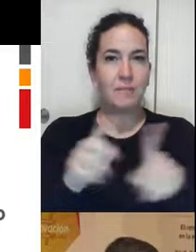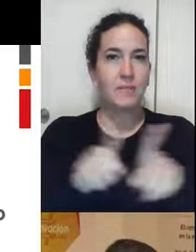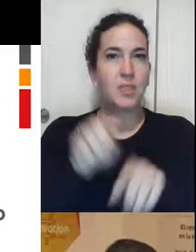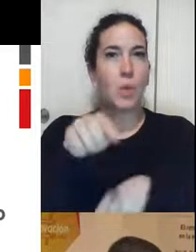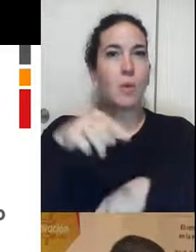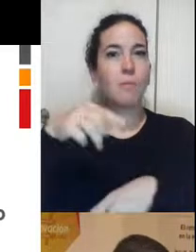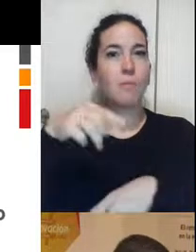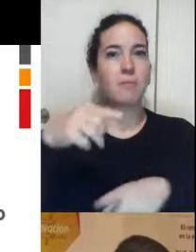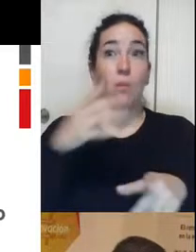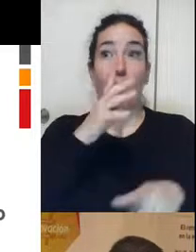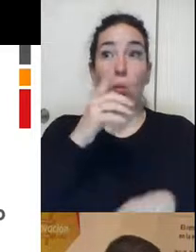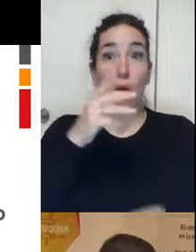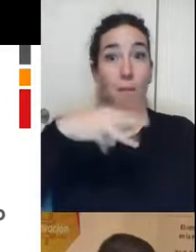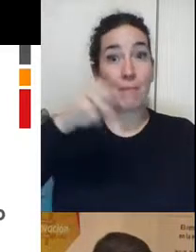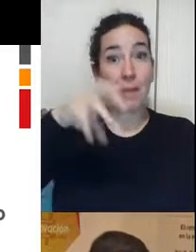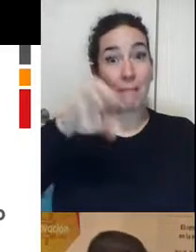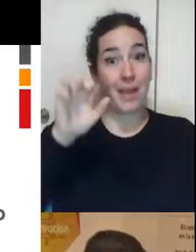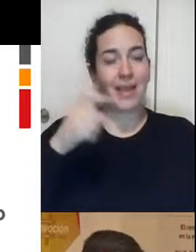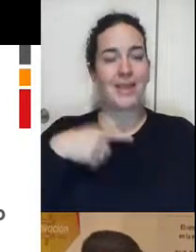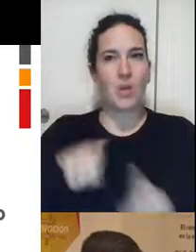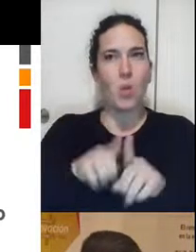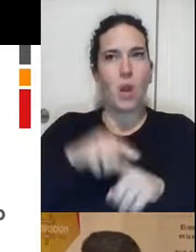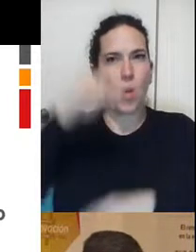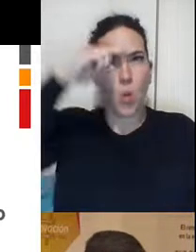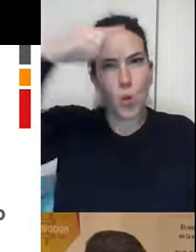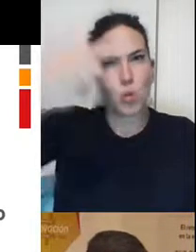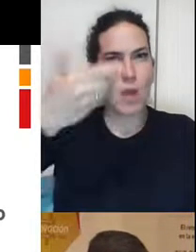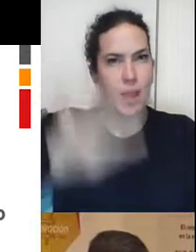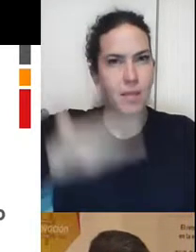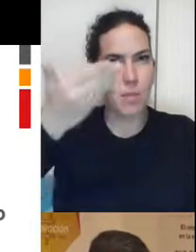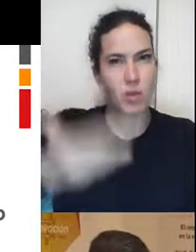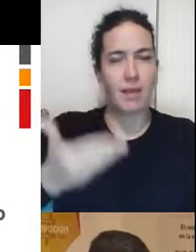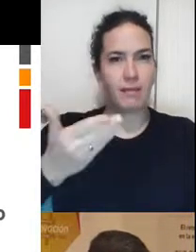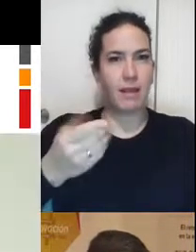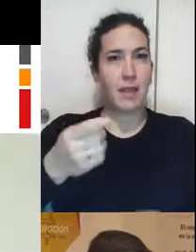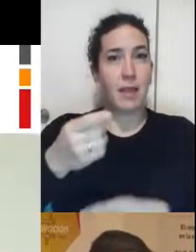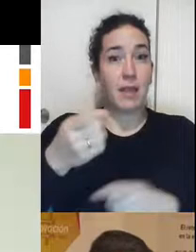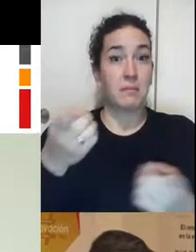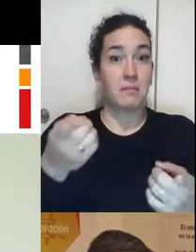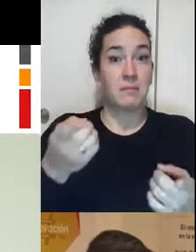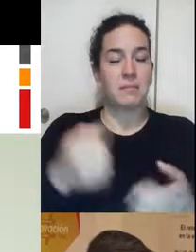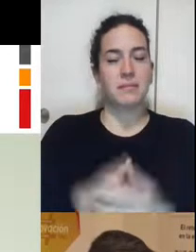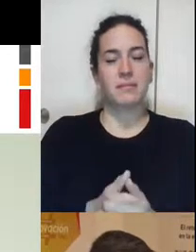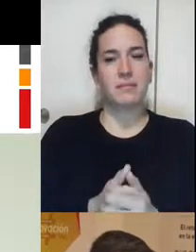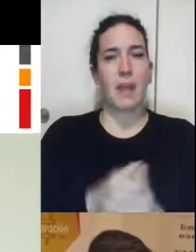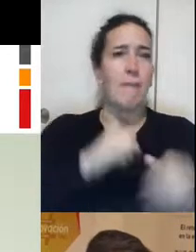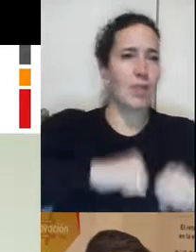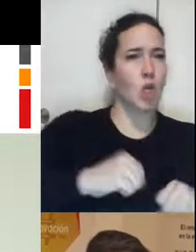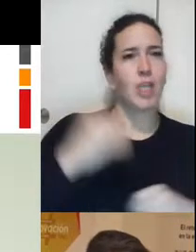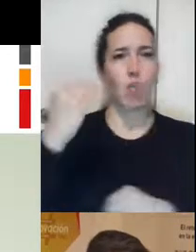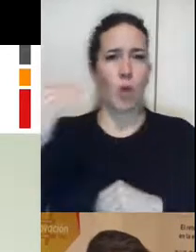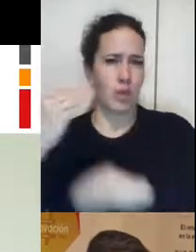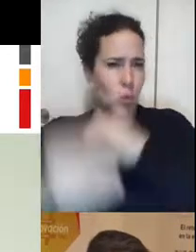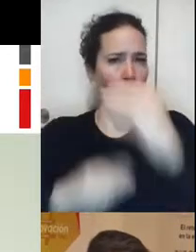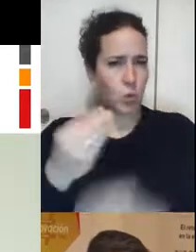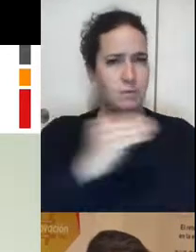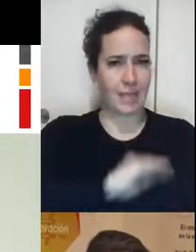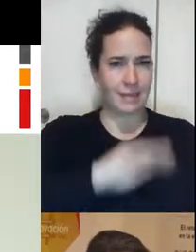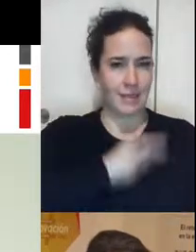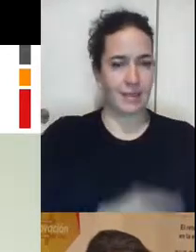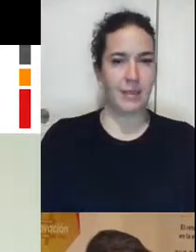cultural intergeneracional entre los usuarios que así lo utilizan, ¿no? Bien, para